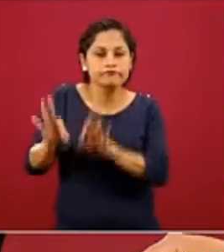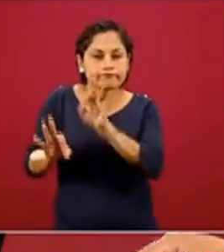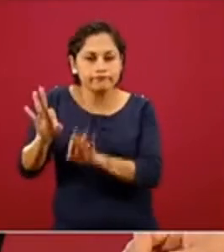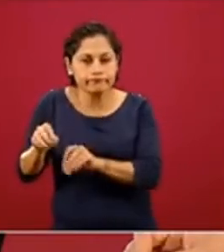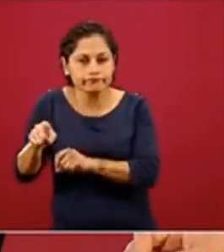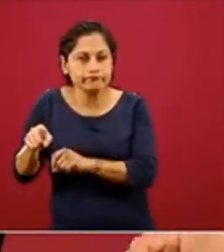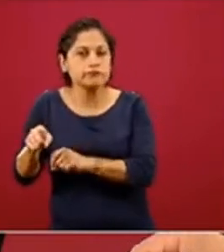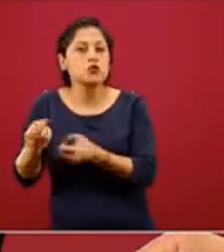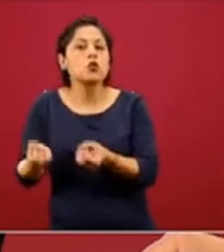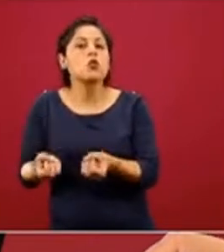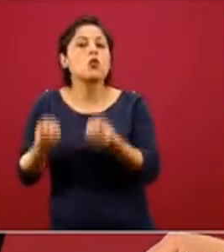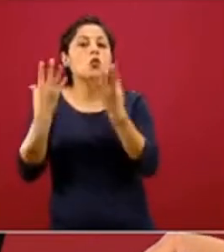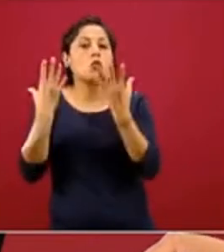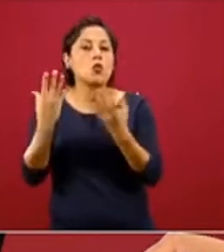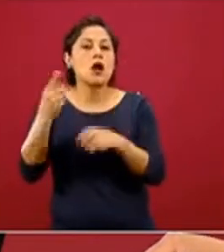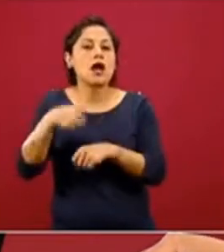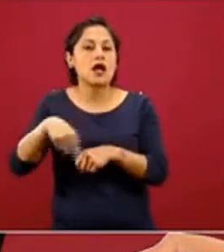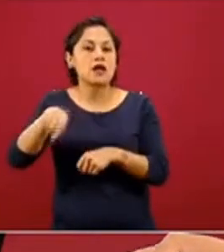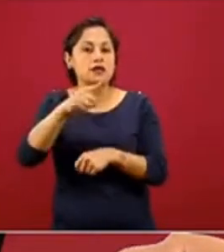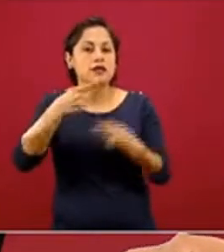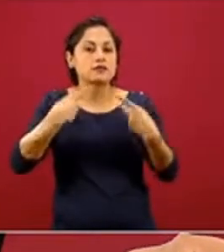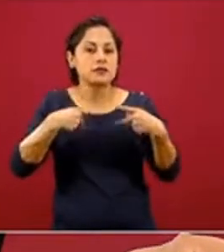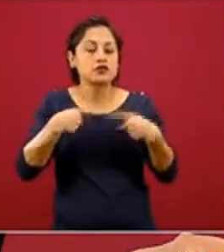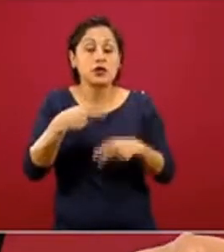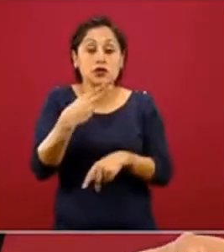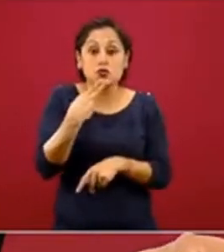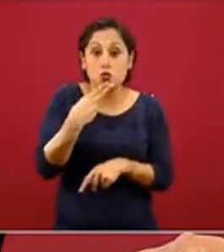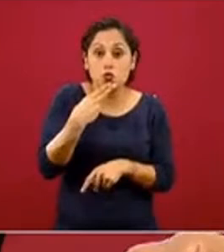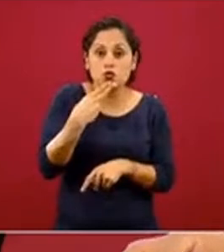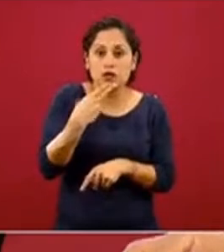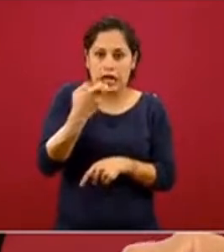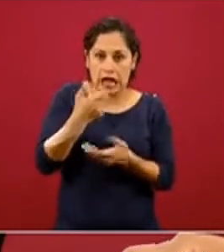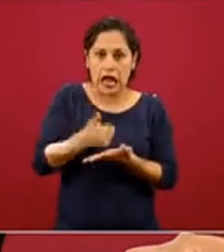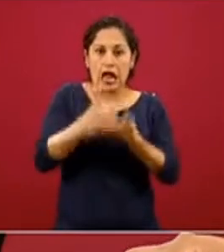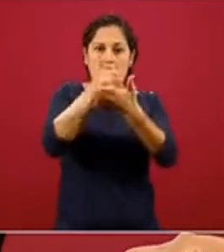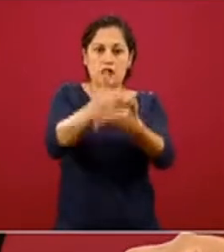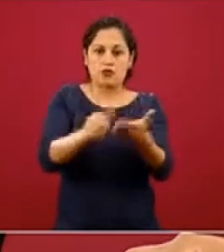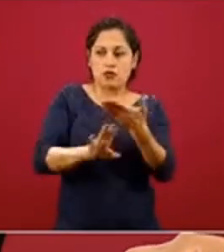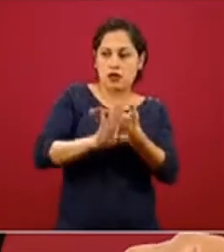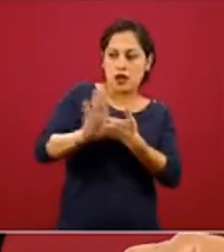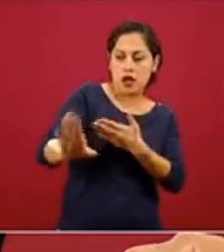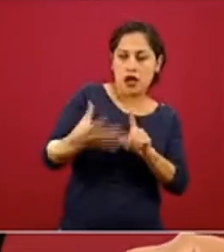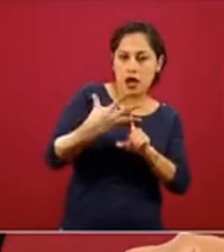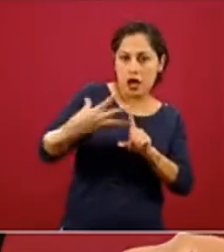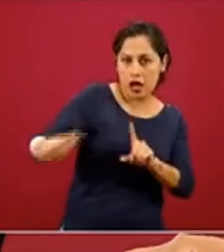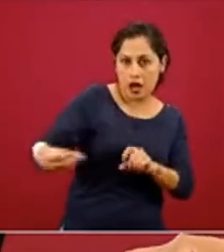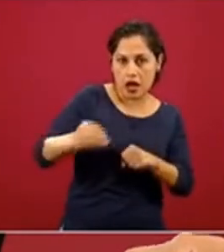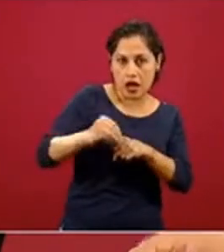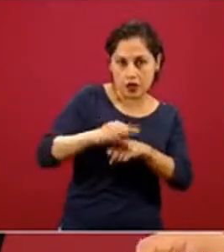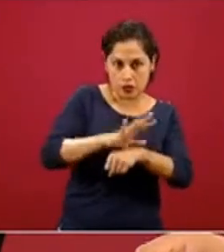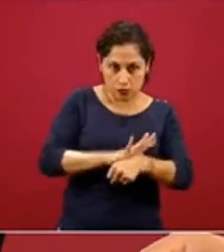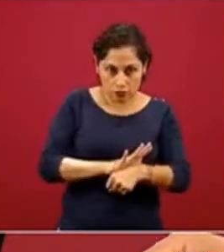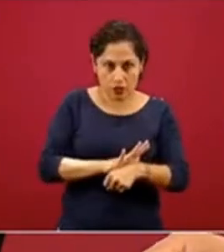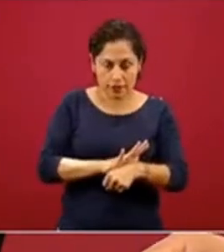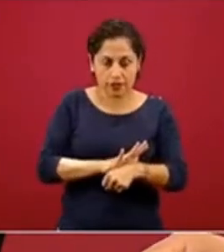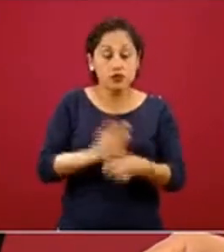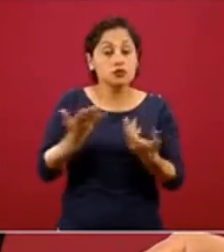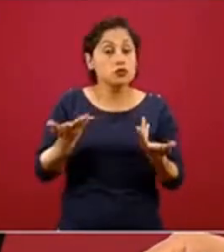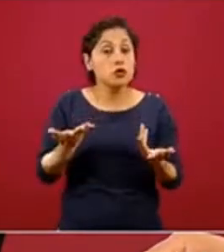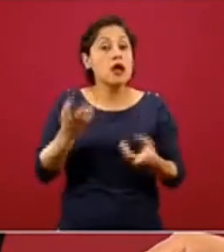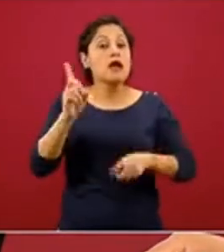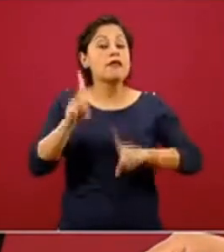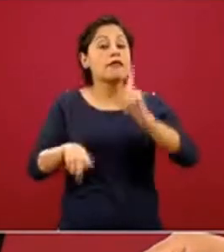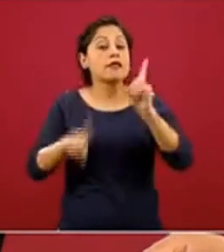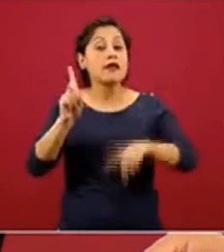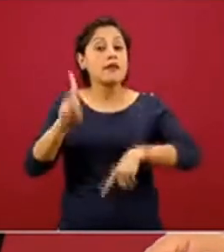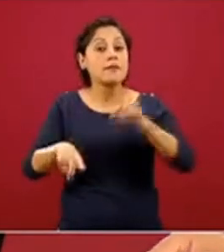potencial impacto de los cubrebocas en reducir la transmisión de coronavirus, se basan en el